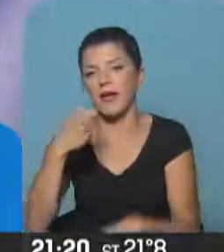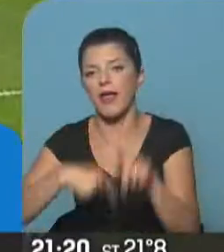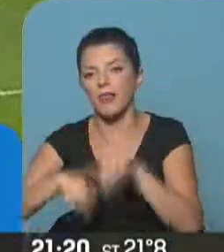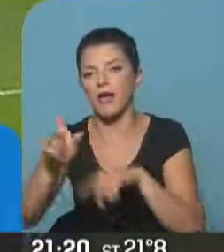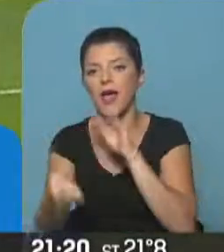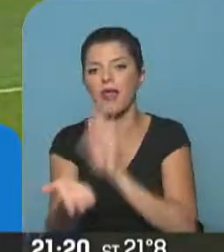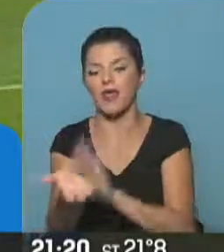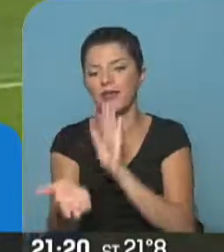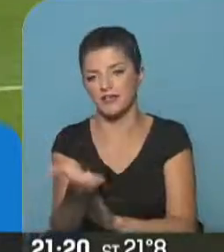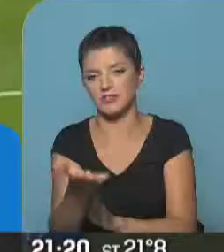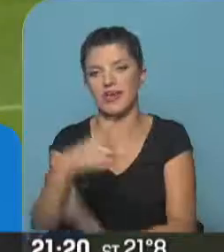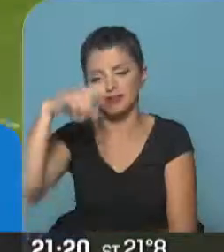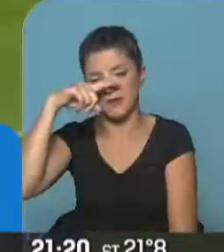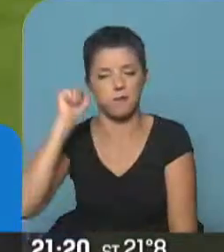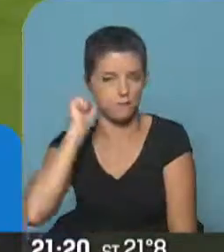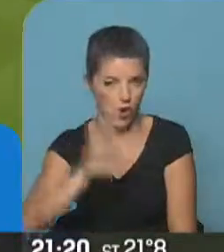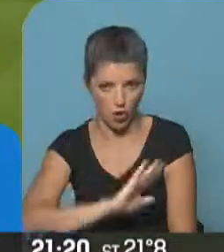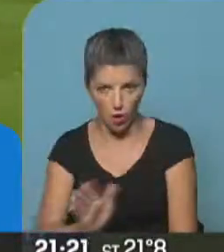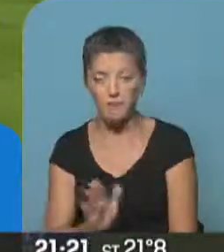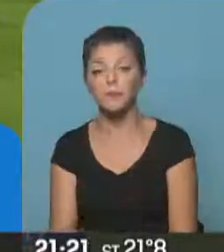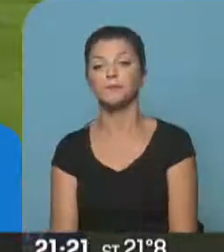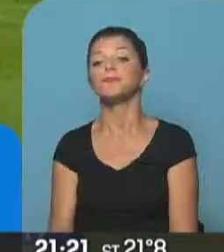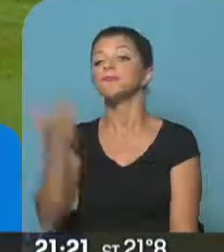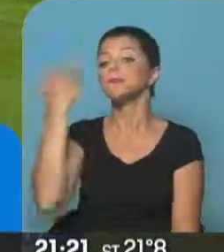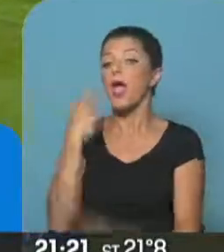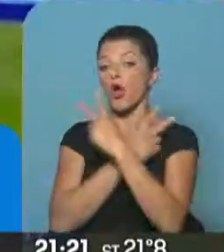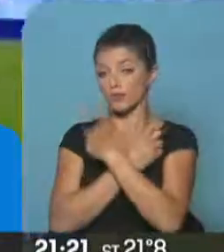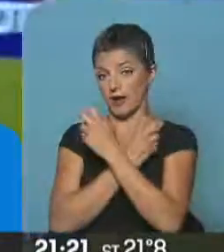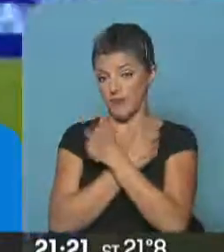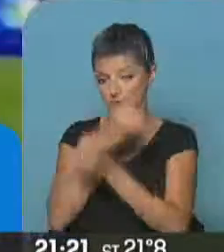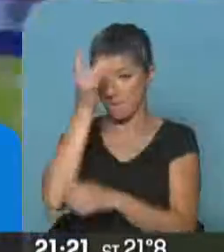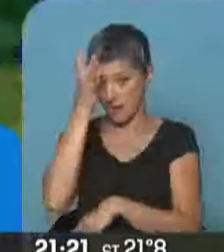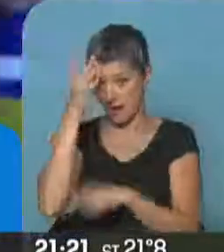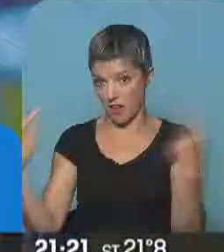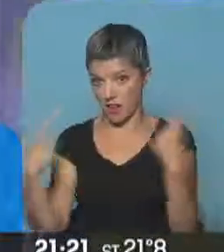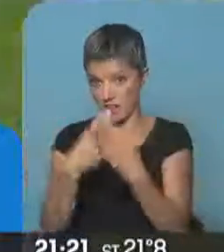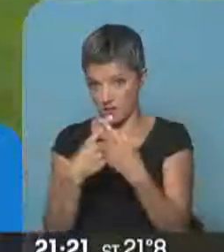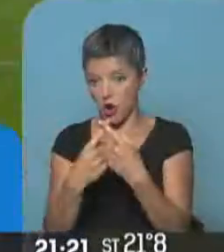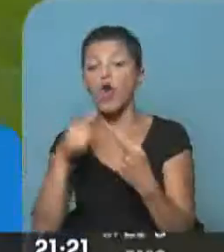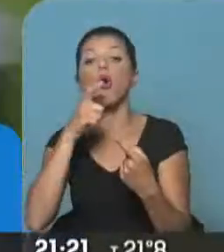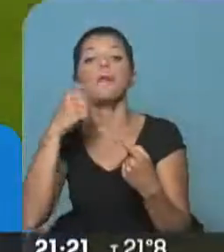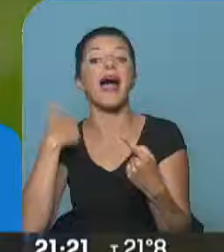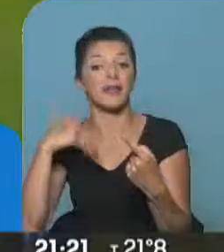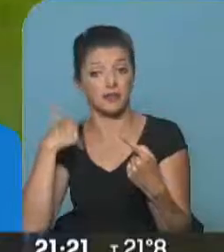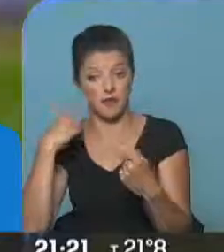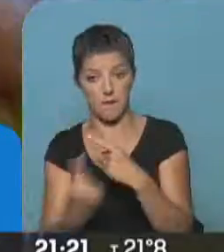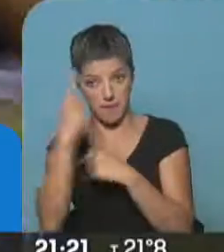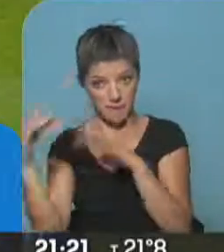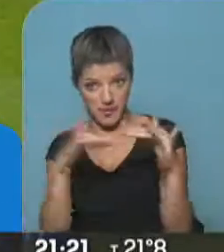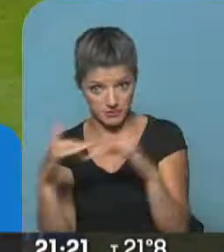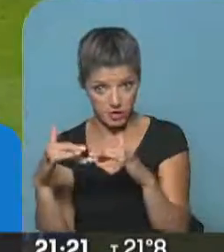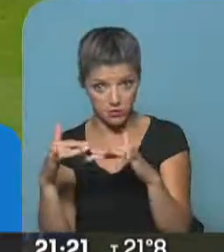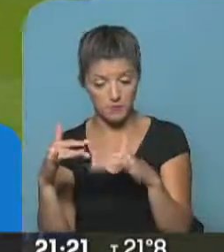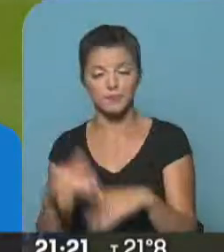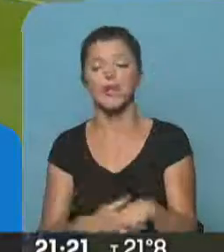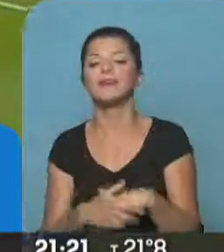para ubicar el séptimo grito. De penal contra defensa, el primero en la Copa Argentina, con una sutil definición ante la